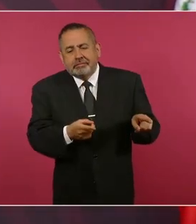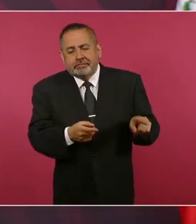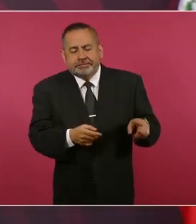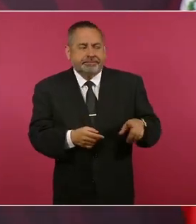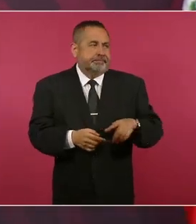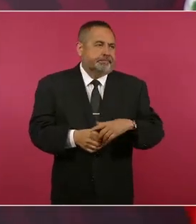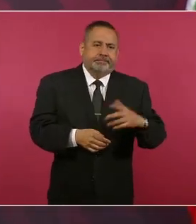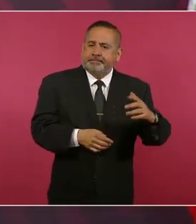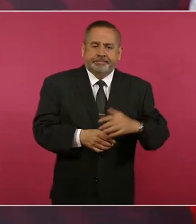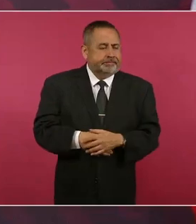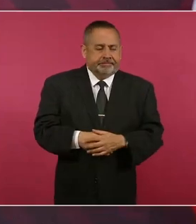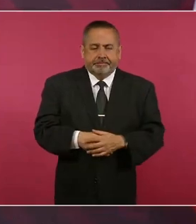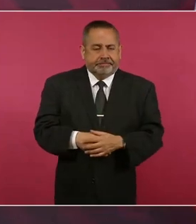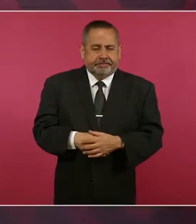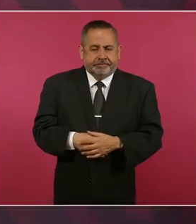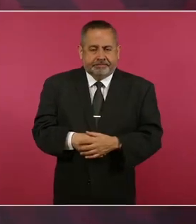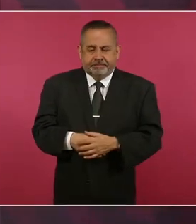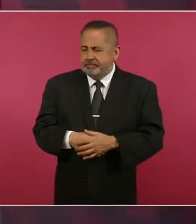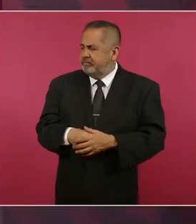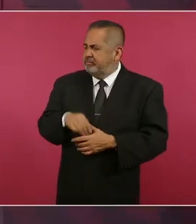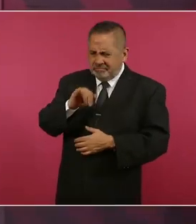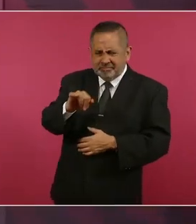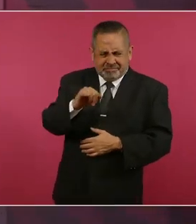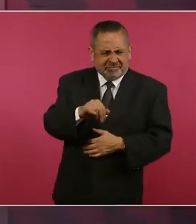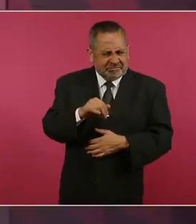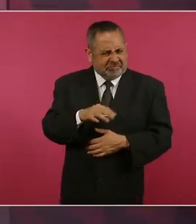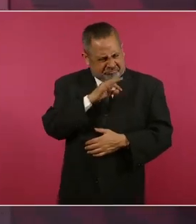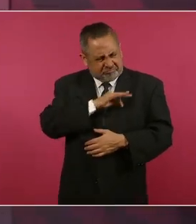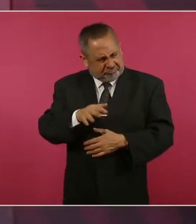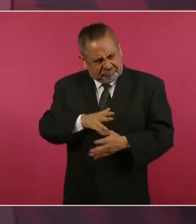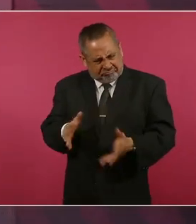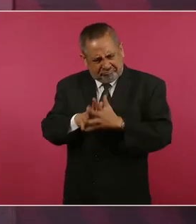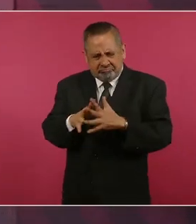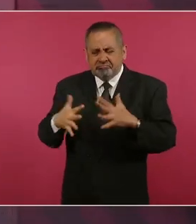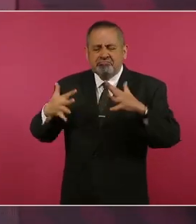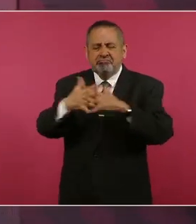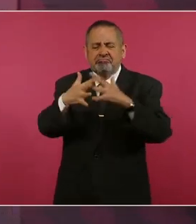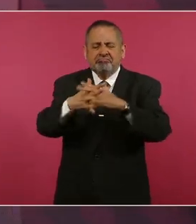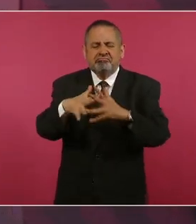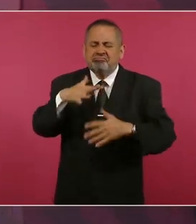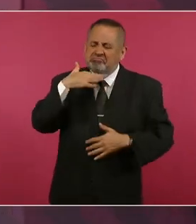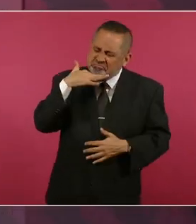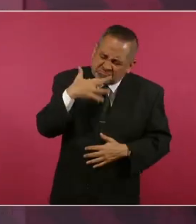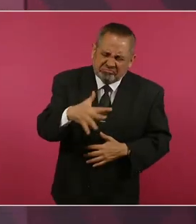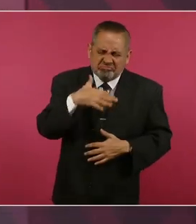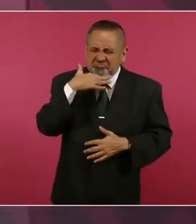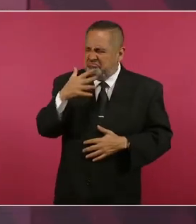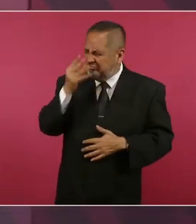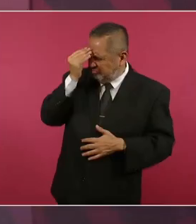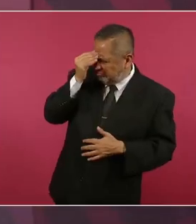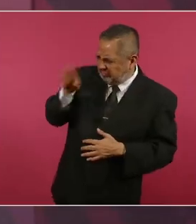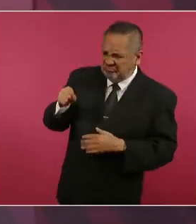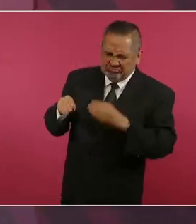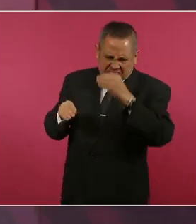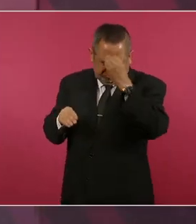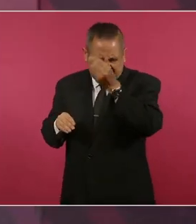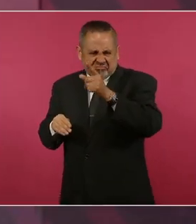que emprender la guerra sucia, pero sucia, sucia.